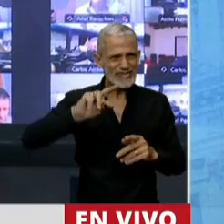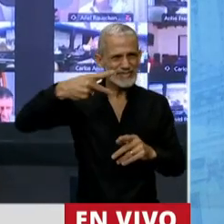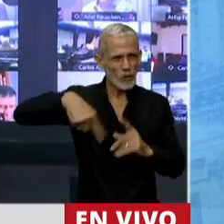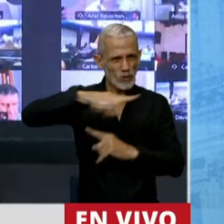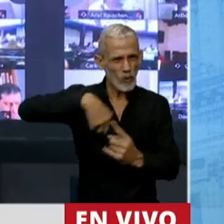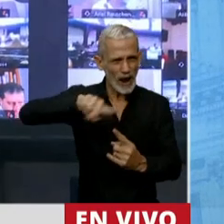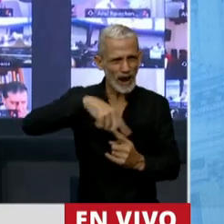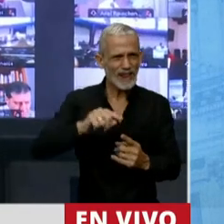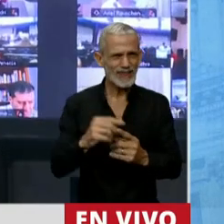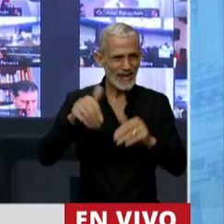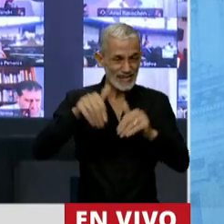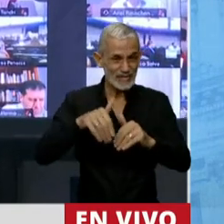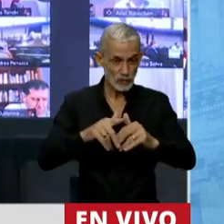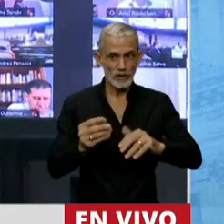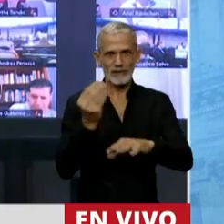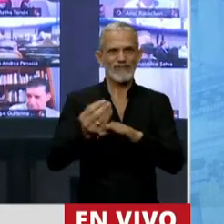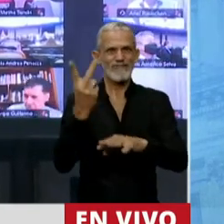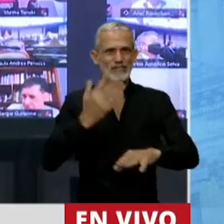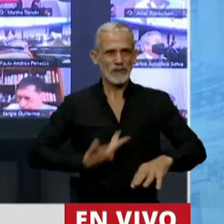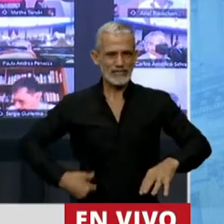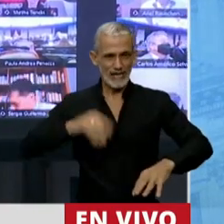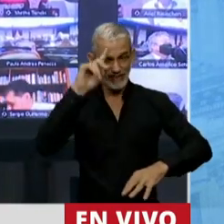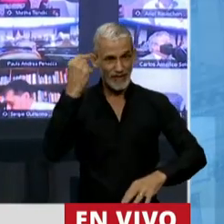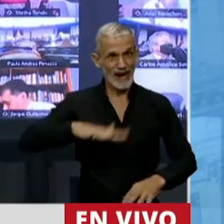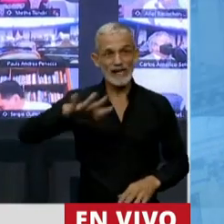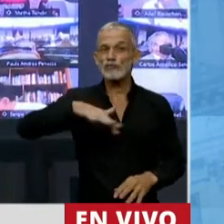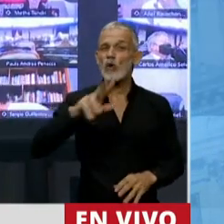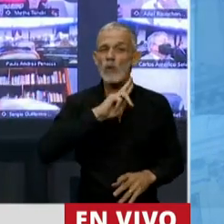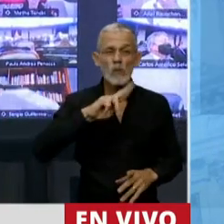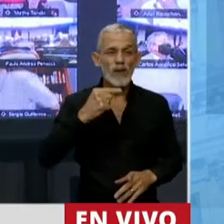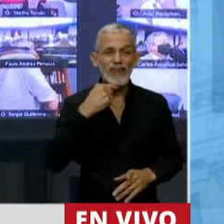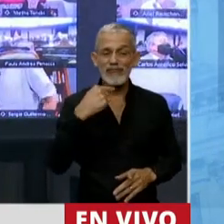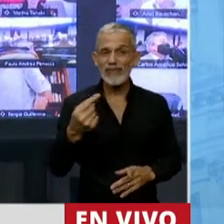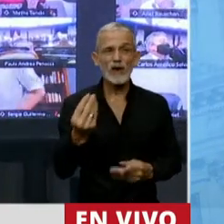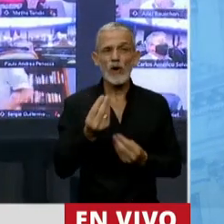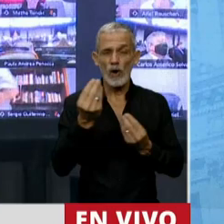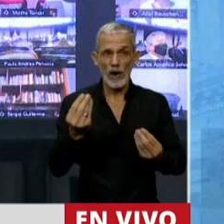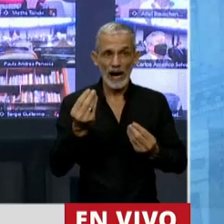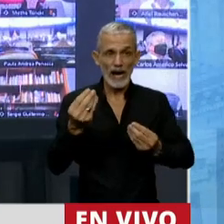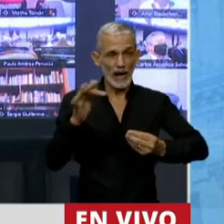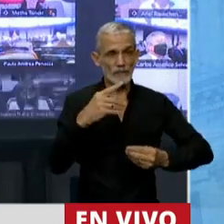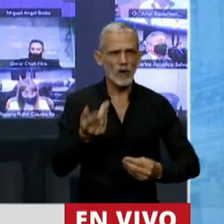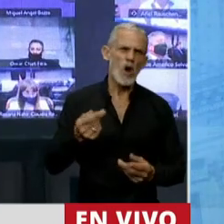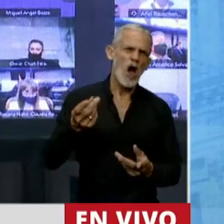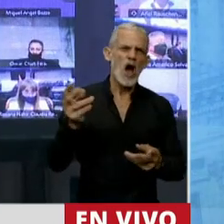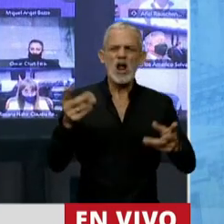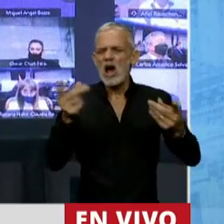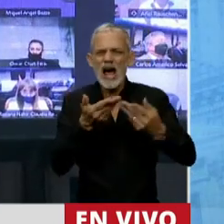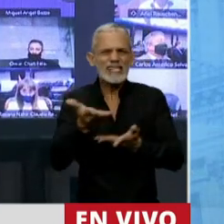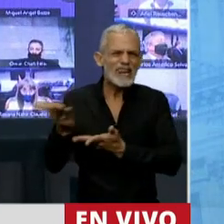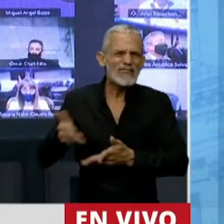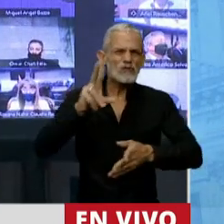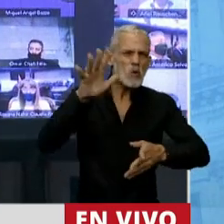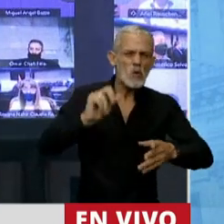la en ese momento candidata a vicepresidenta de la Nación, donde dijo que no se iban a aumentar las tarifas ni los servicios públicos